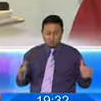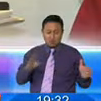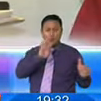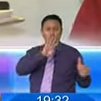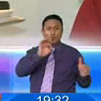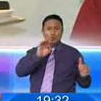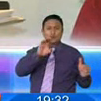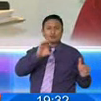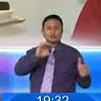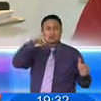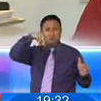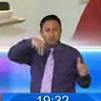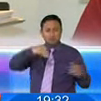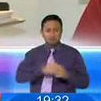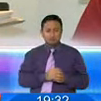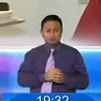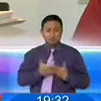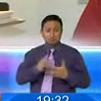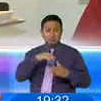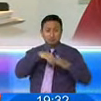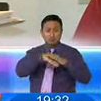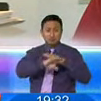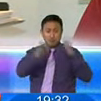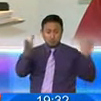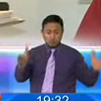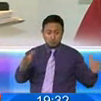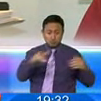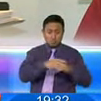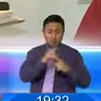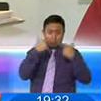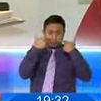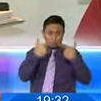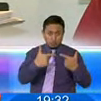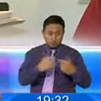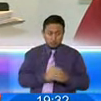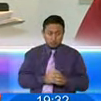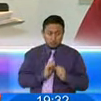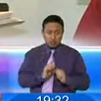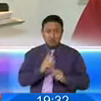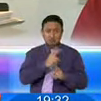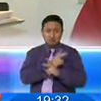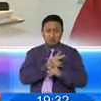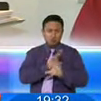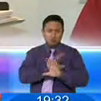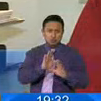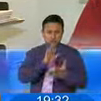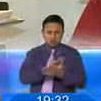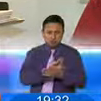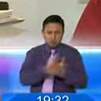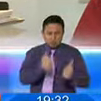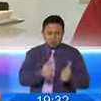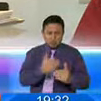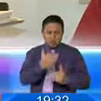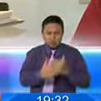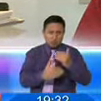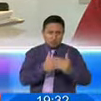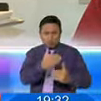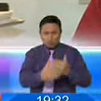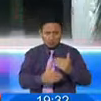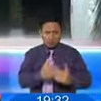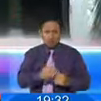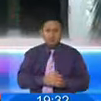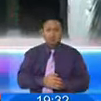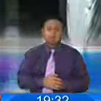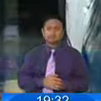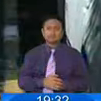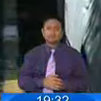centímetros. Se encuentra en una termocuna, en la unidad de cuidados intensivos. La paciente se encuentra fuera de peligro y completando su esquema de